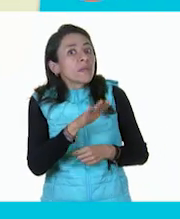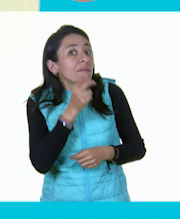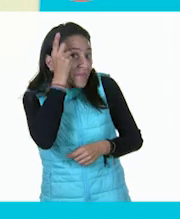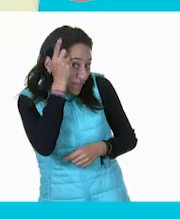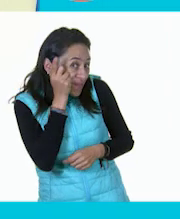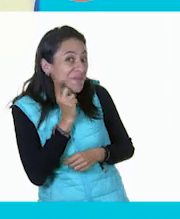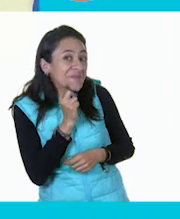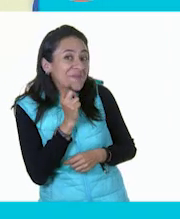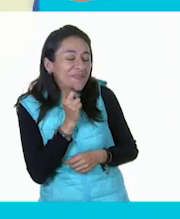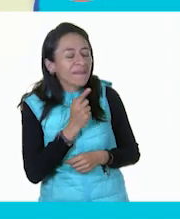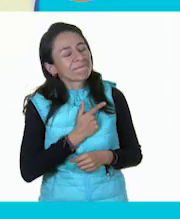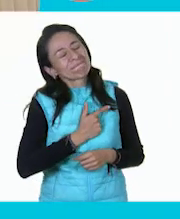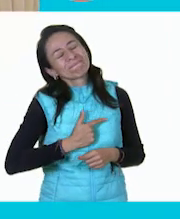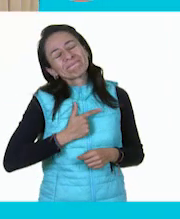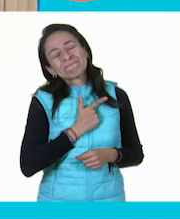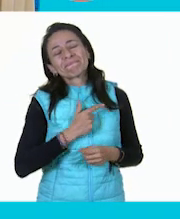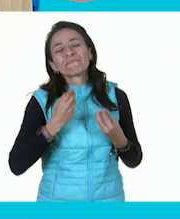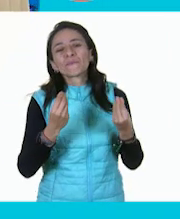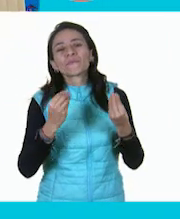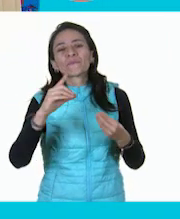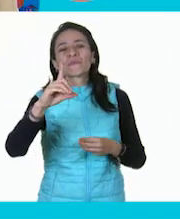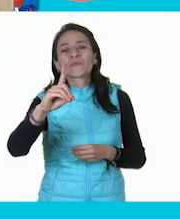bien. Ayúdenos.